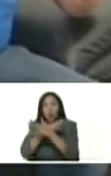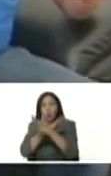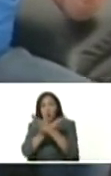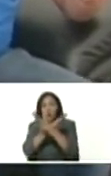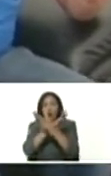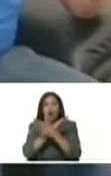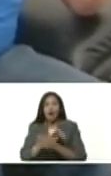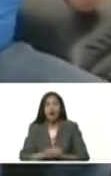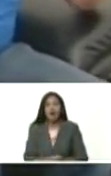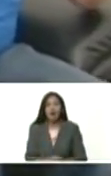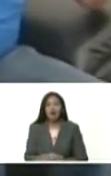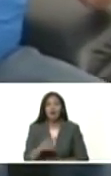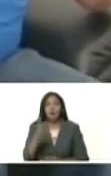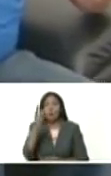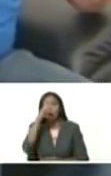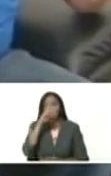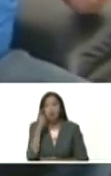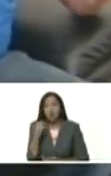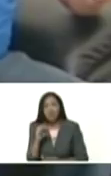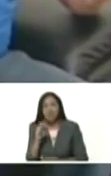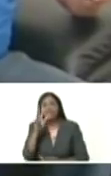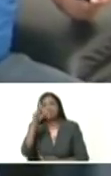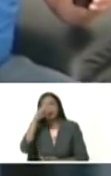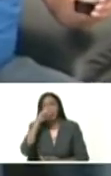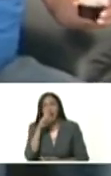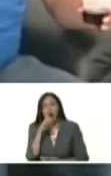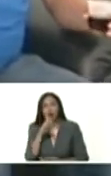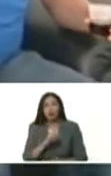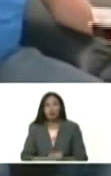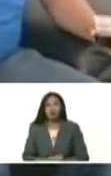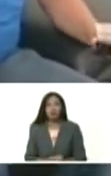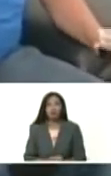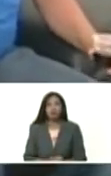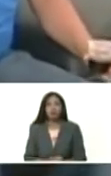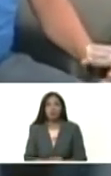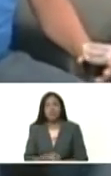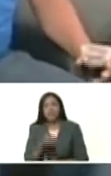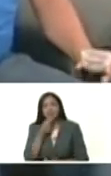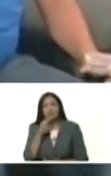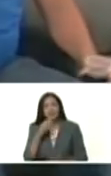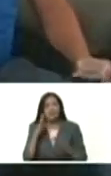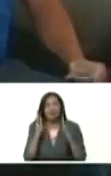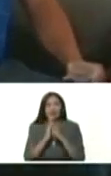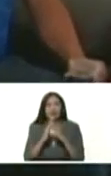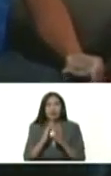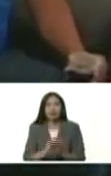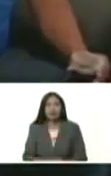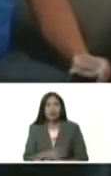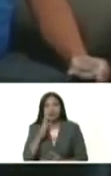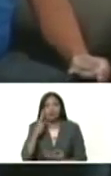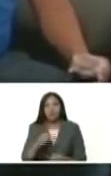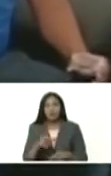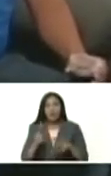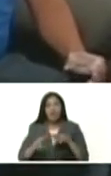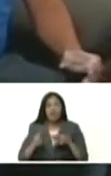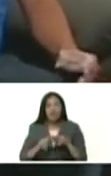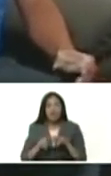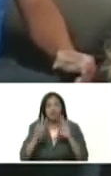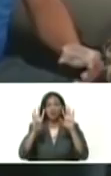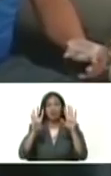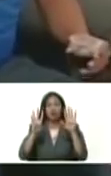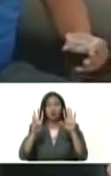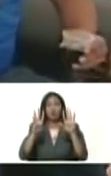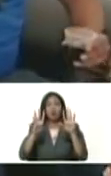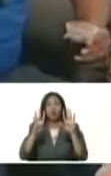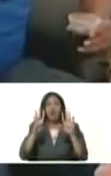ella? Tres añitos. Tres añitos, presidente. Qué bueno, qué bello hogar. Tienen una niña de 9 años, ya para